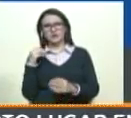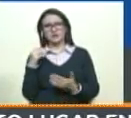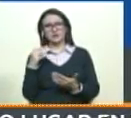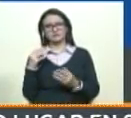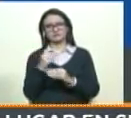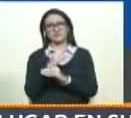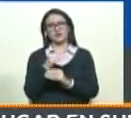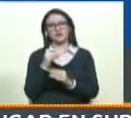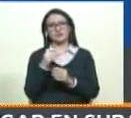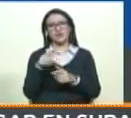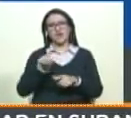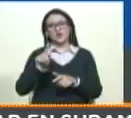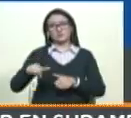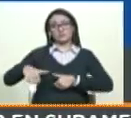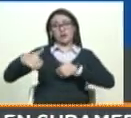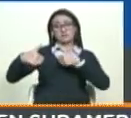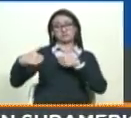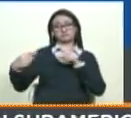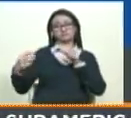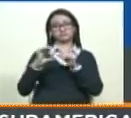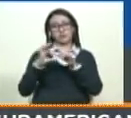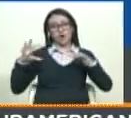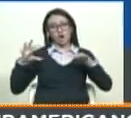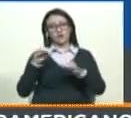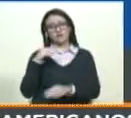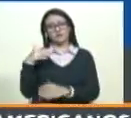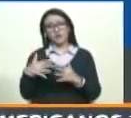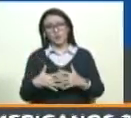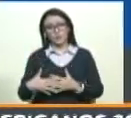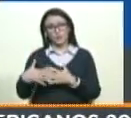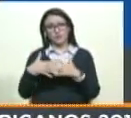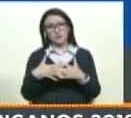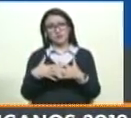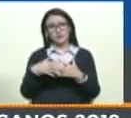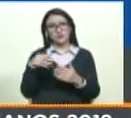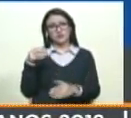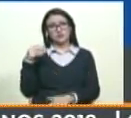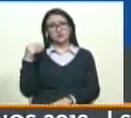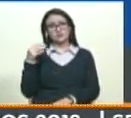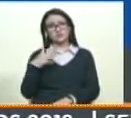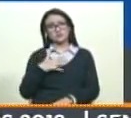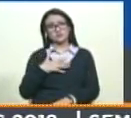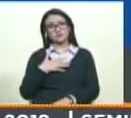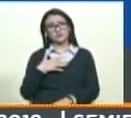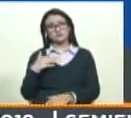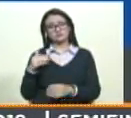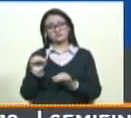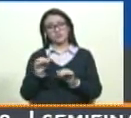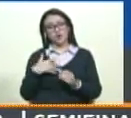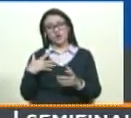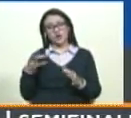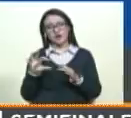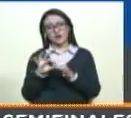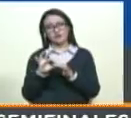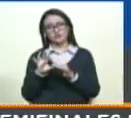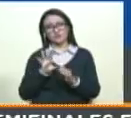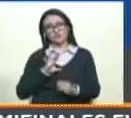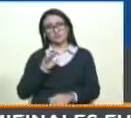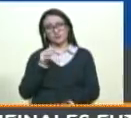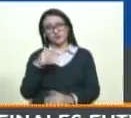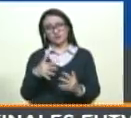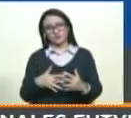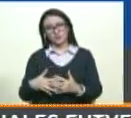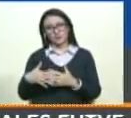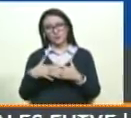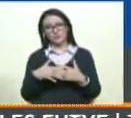Estados Unidos, y como ellos consideran nuestro continente un patio trasero, ellos impedirían que mantuviésemos relaciones con ellos. Son